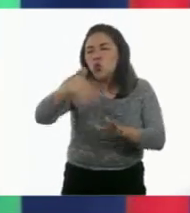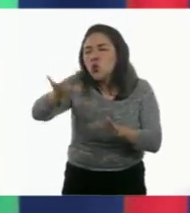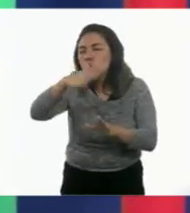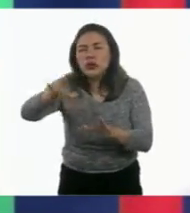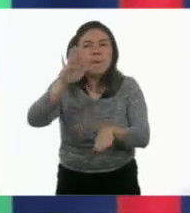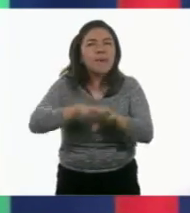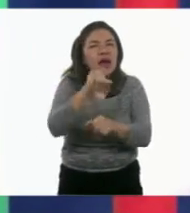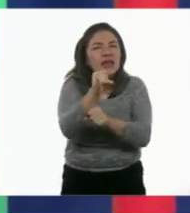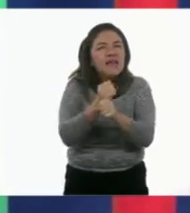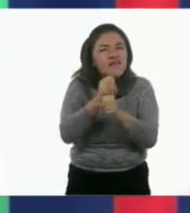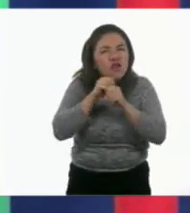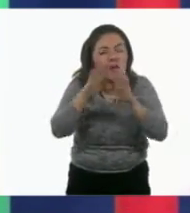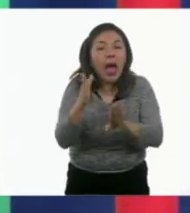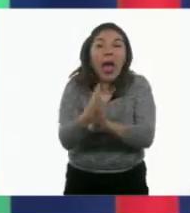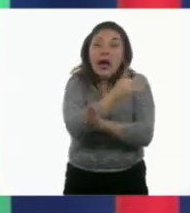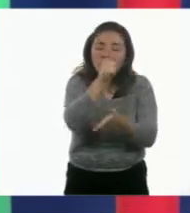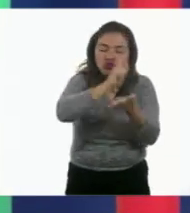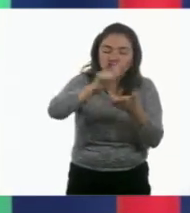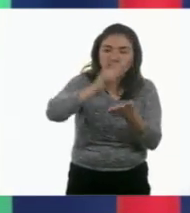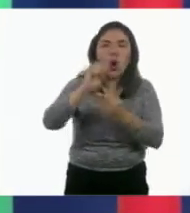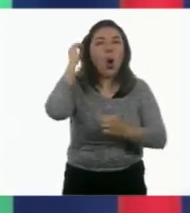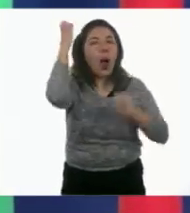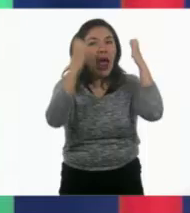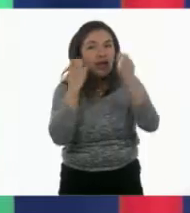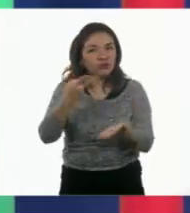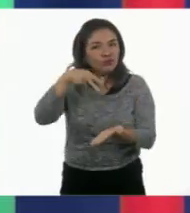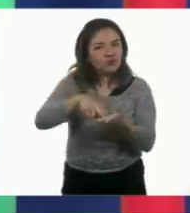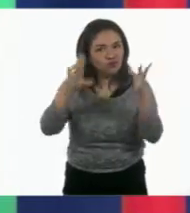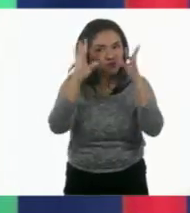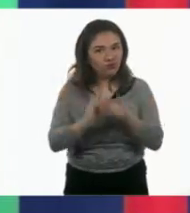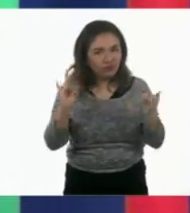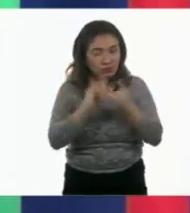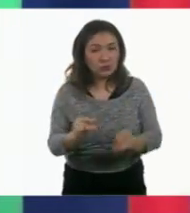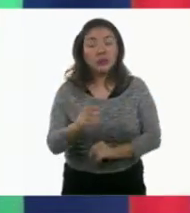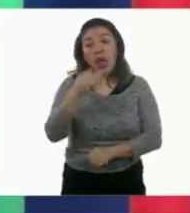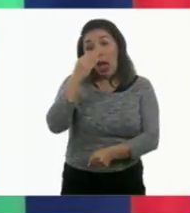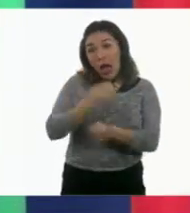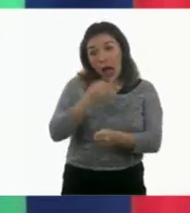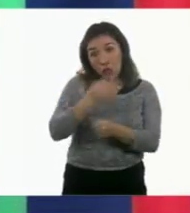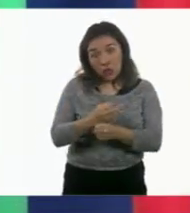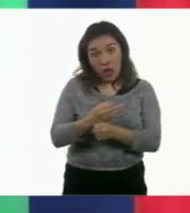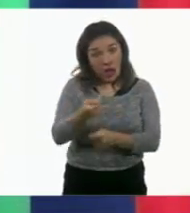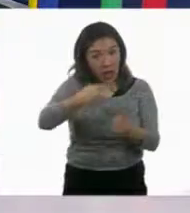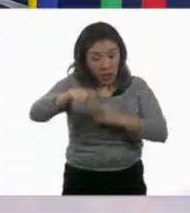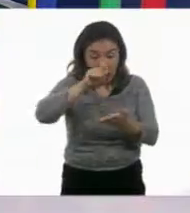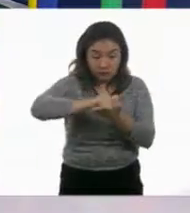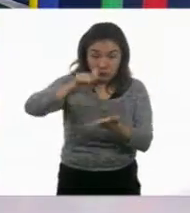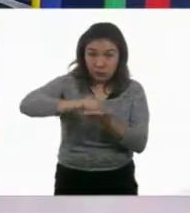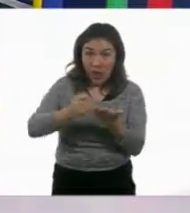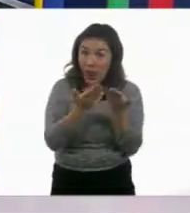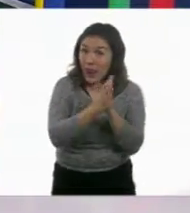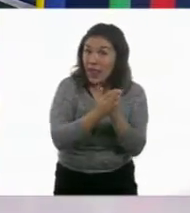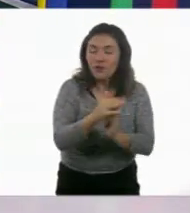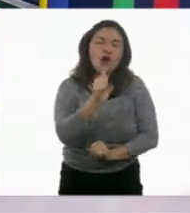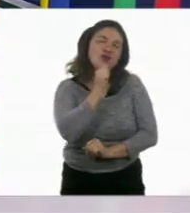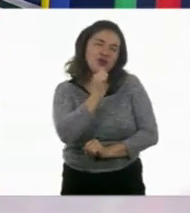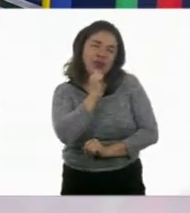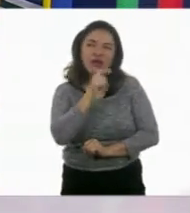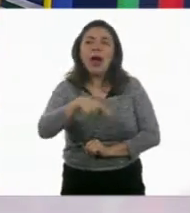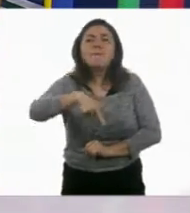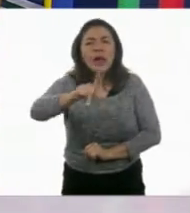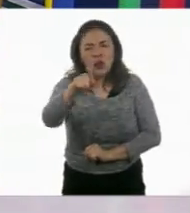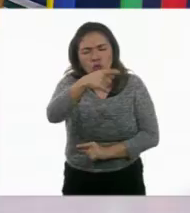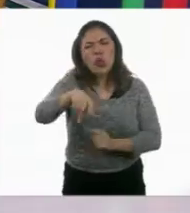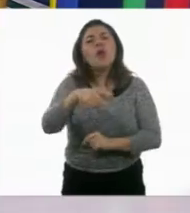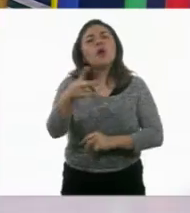información antes de escribir o de exponer. En nuestro caso, no vamos a escribir todavía un libro, pero sí vamos